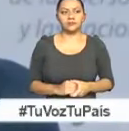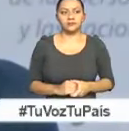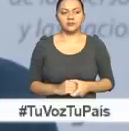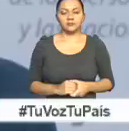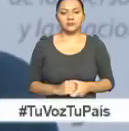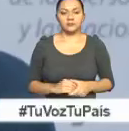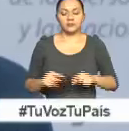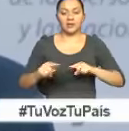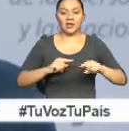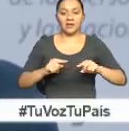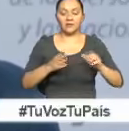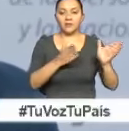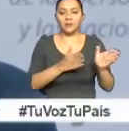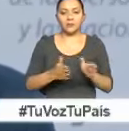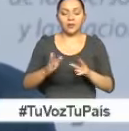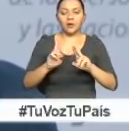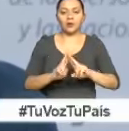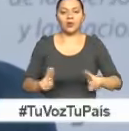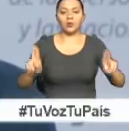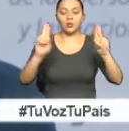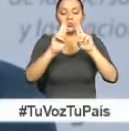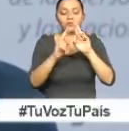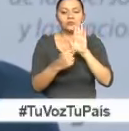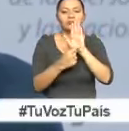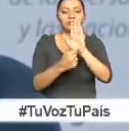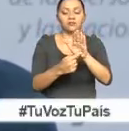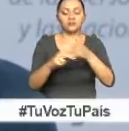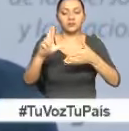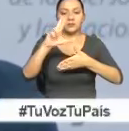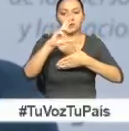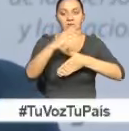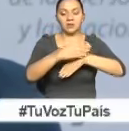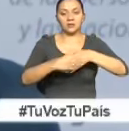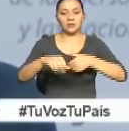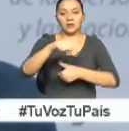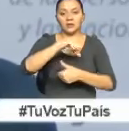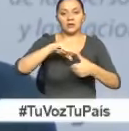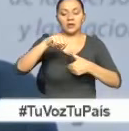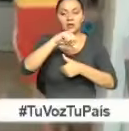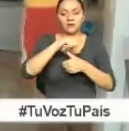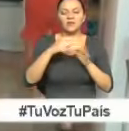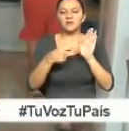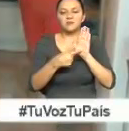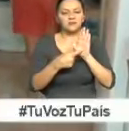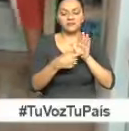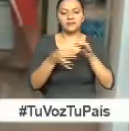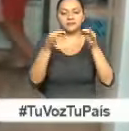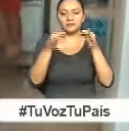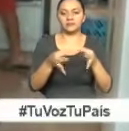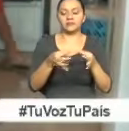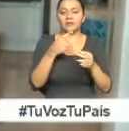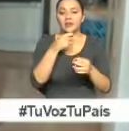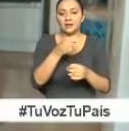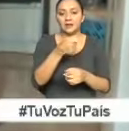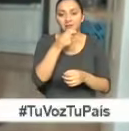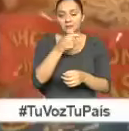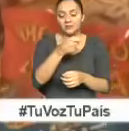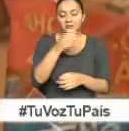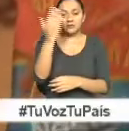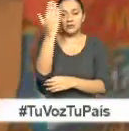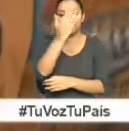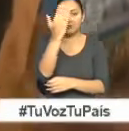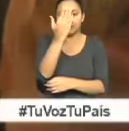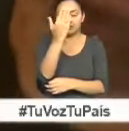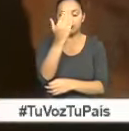El jefe del Programa de las Naciones Unidas para el Desarrollo de América Latina y el Caribe, George Grey, afirmó en una entrevista con el canal de